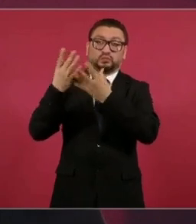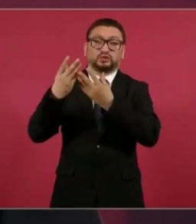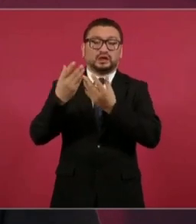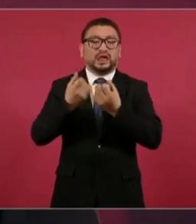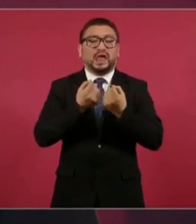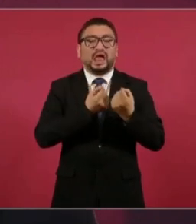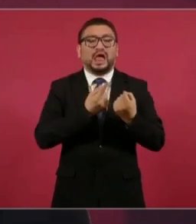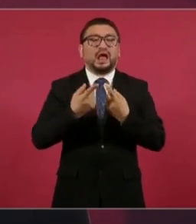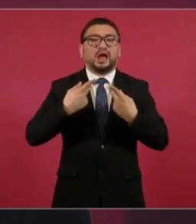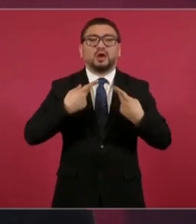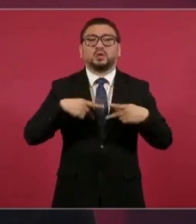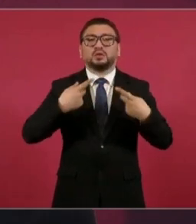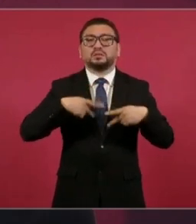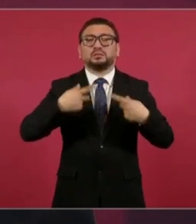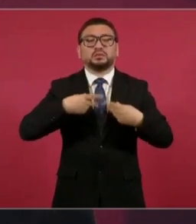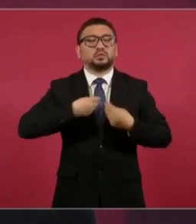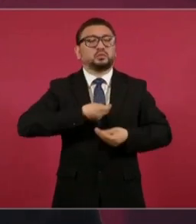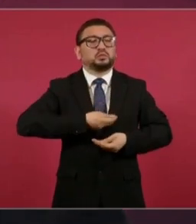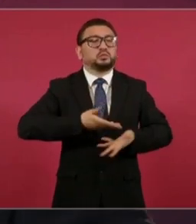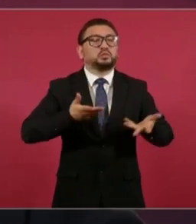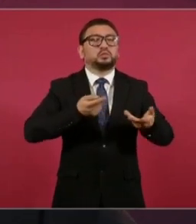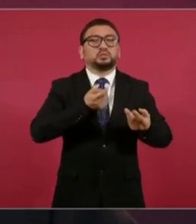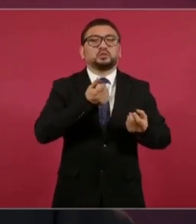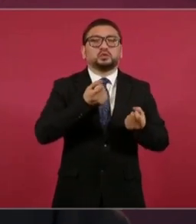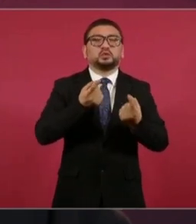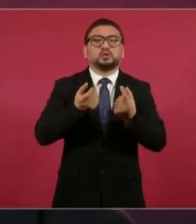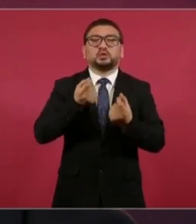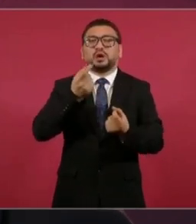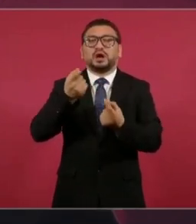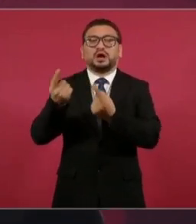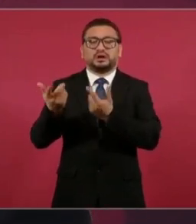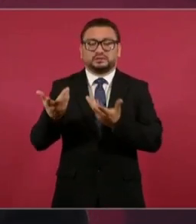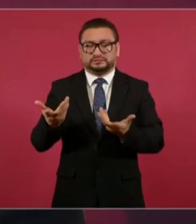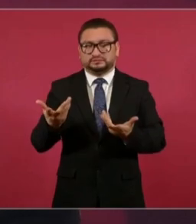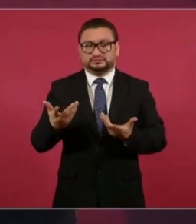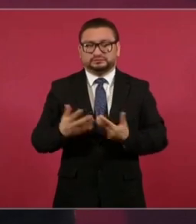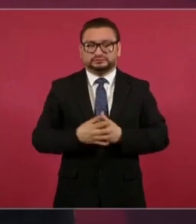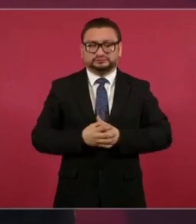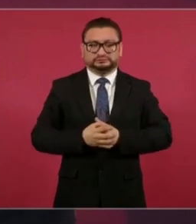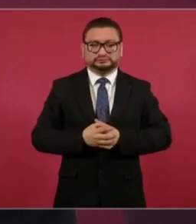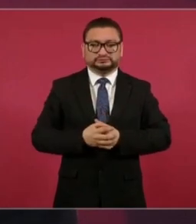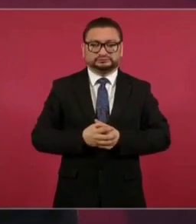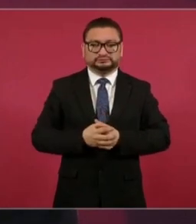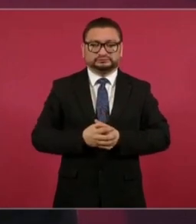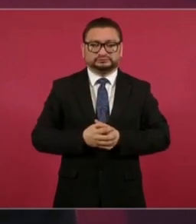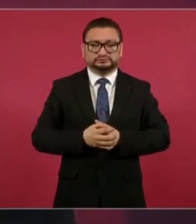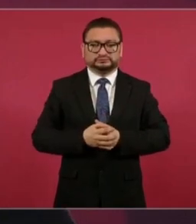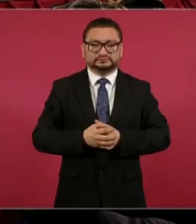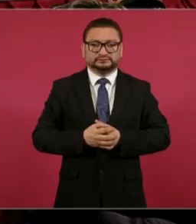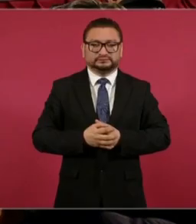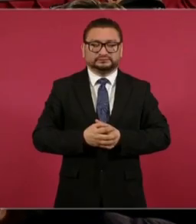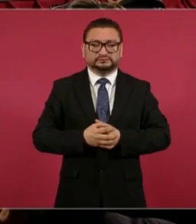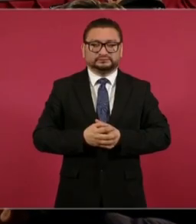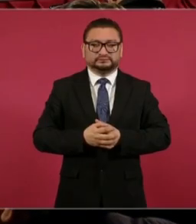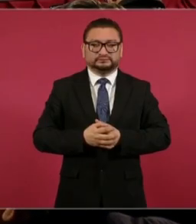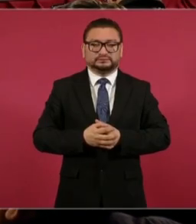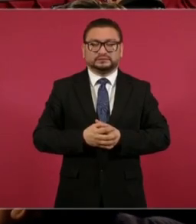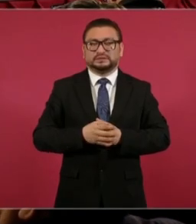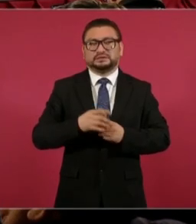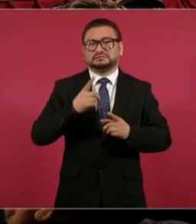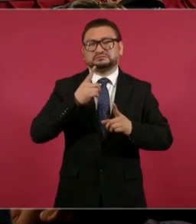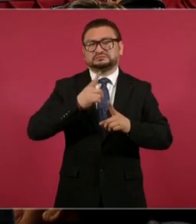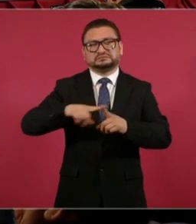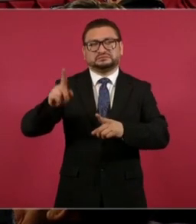goteaba abajo algo le llegaba a los de abajo y